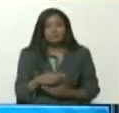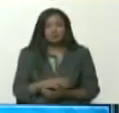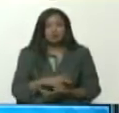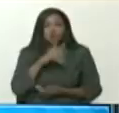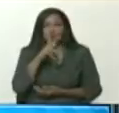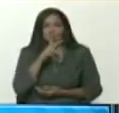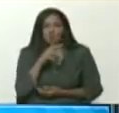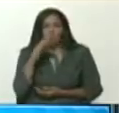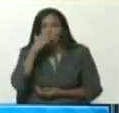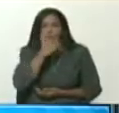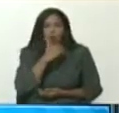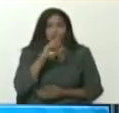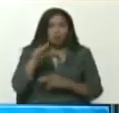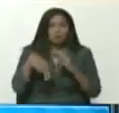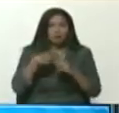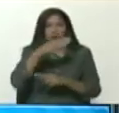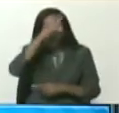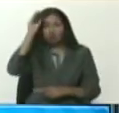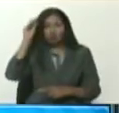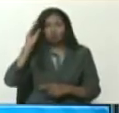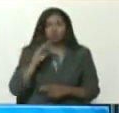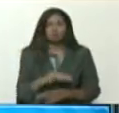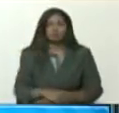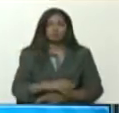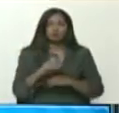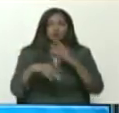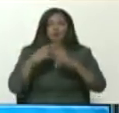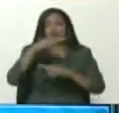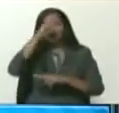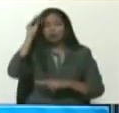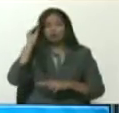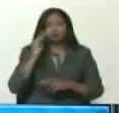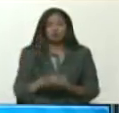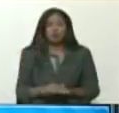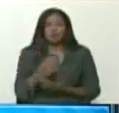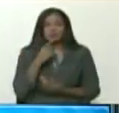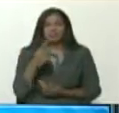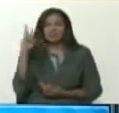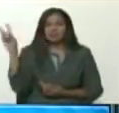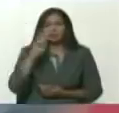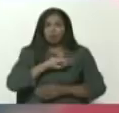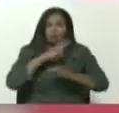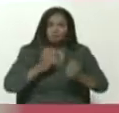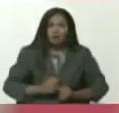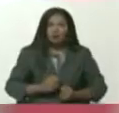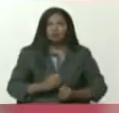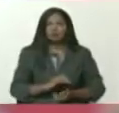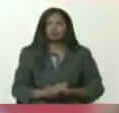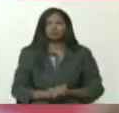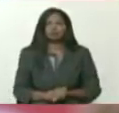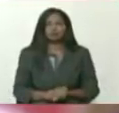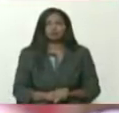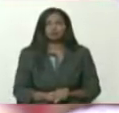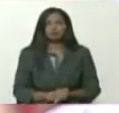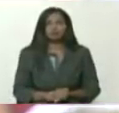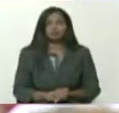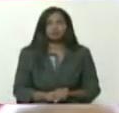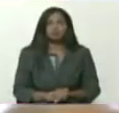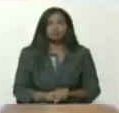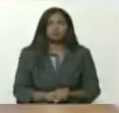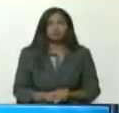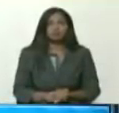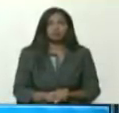genocidas. No more Trump, no more Trump, dice Venezuela con mucha fuerza. Por ahí